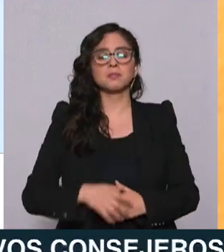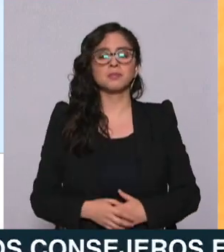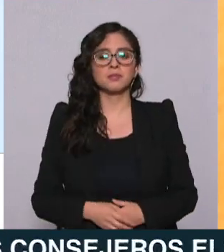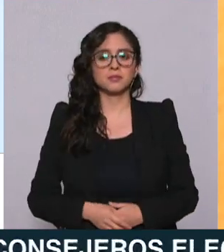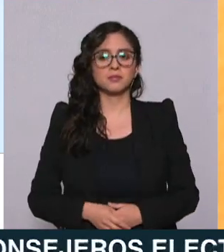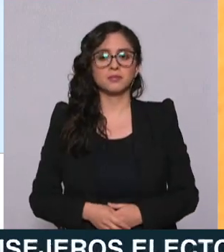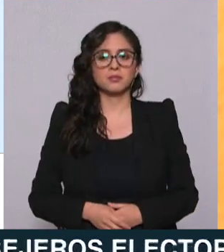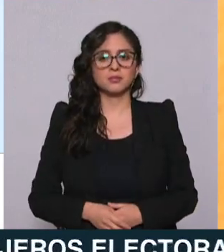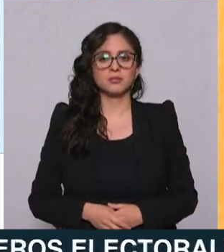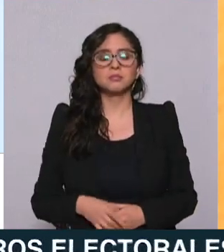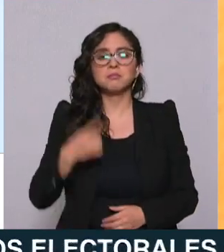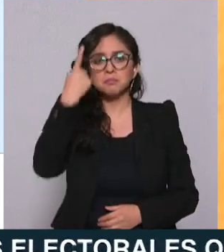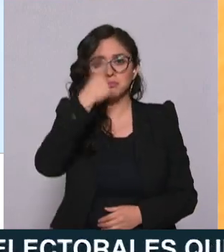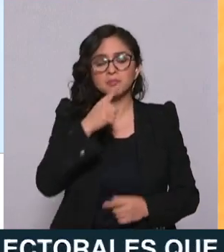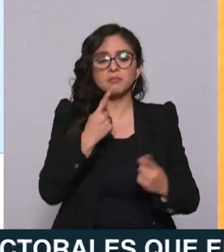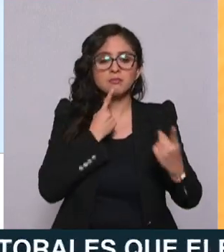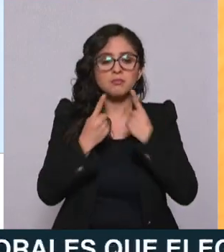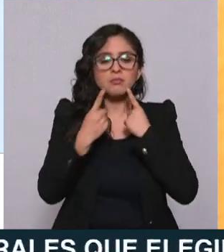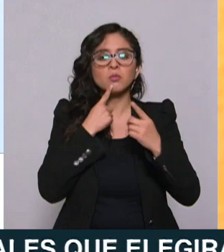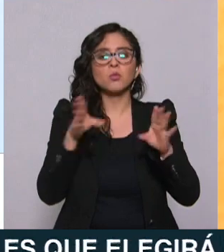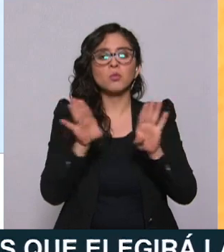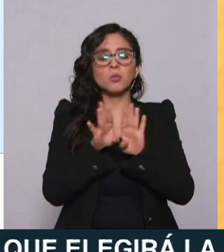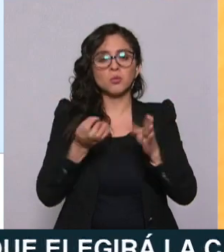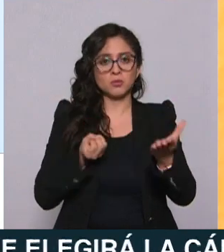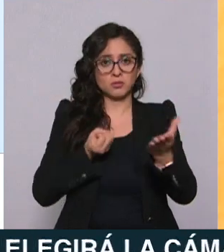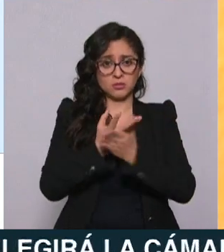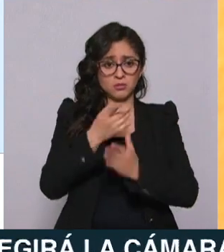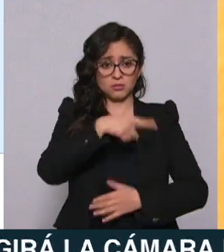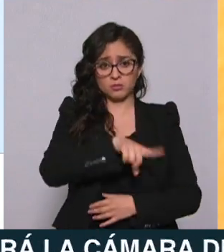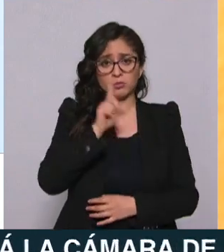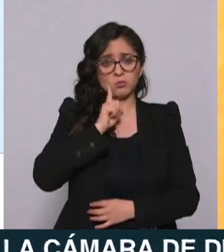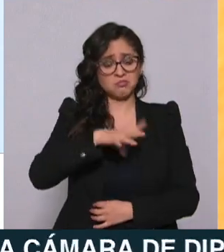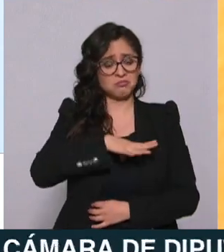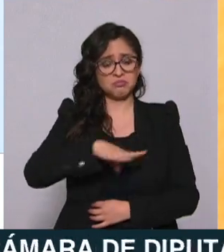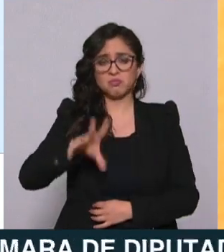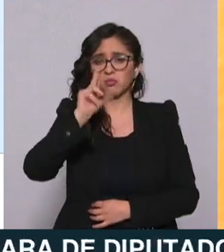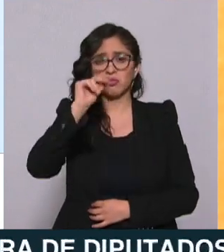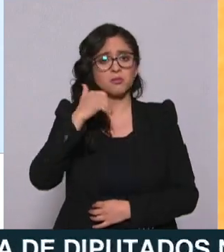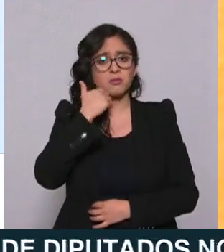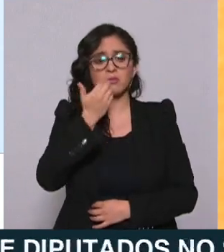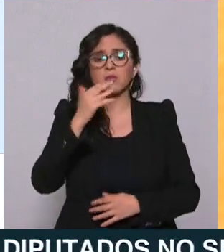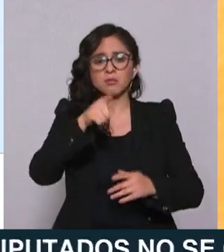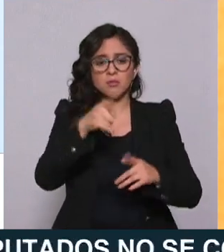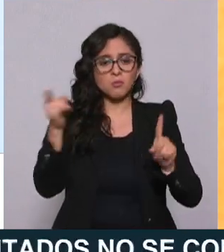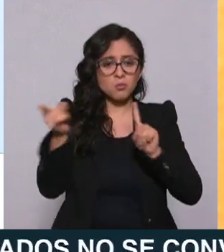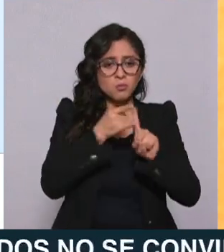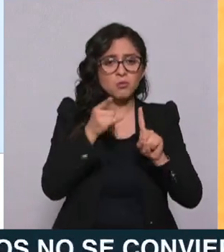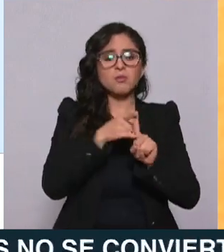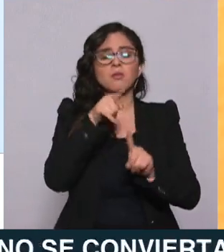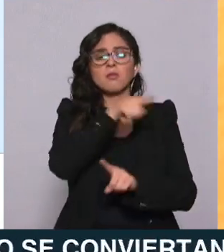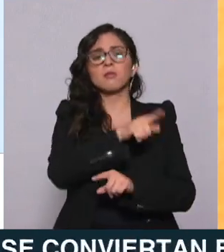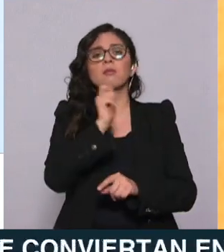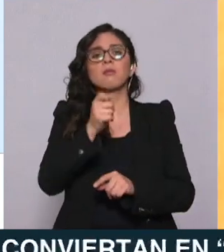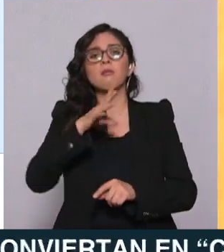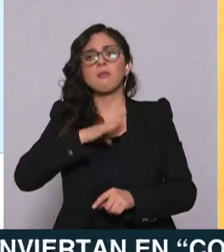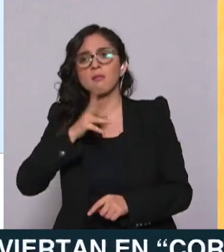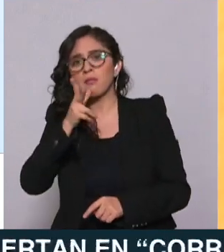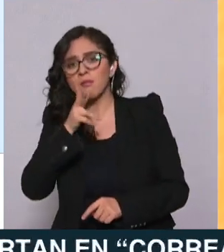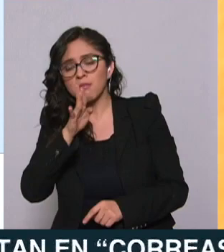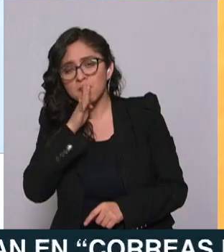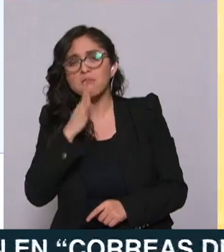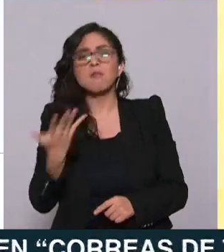¿cómo decirlo?, negociar su salida, porque ellas no querían salir por la puerta de enfrente porque estaban los papás, que porque las